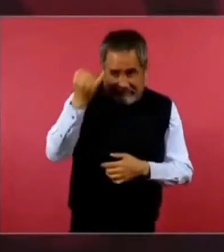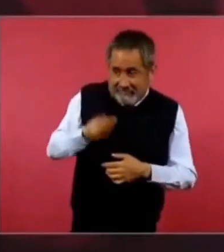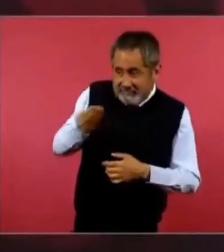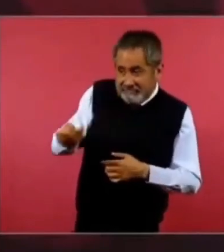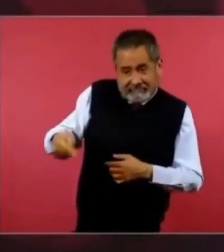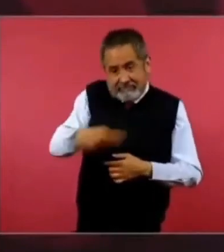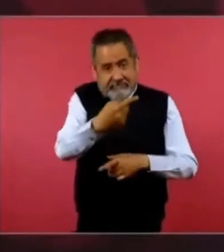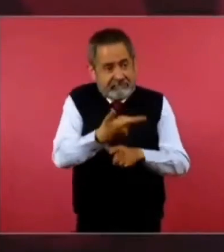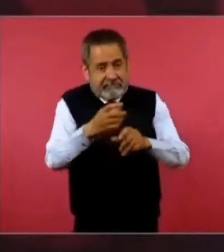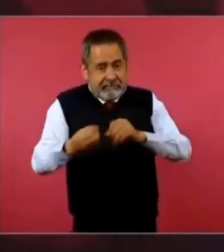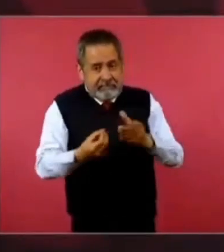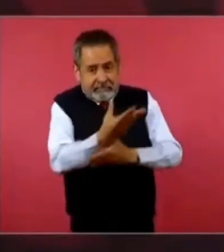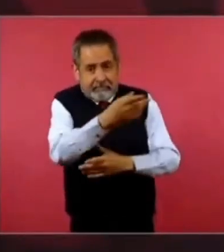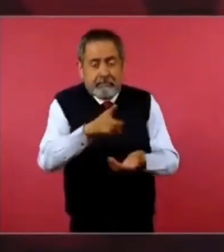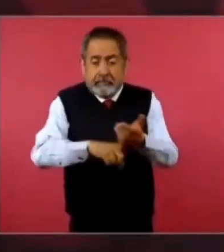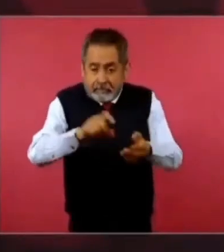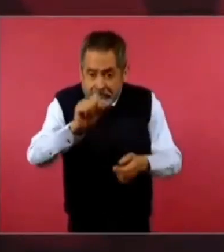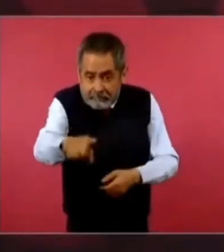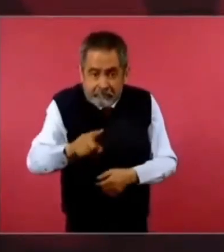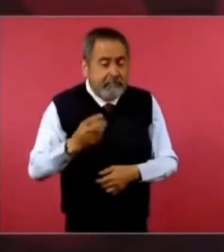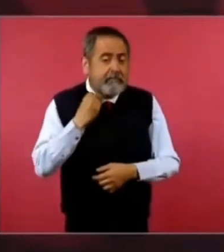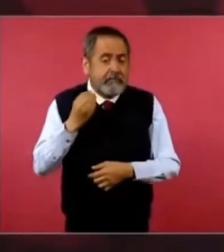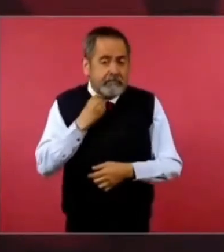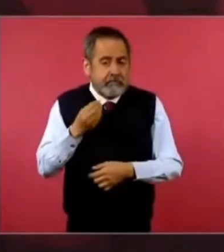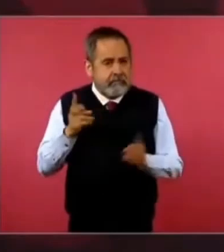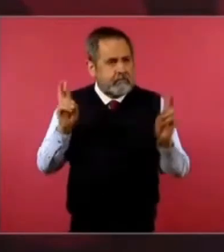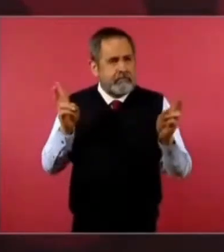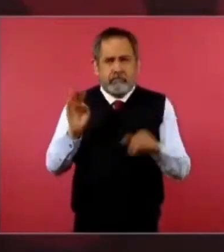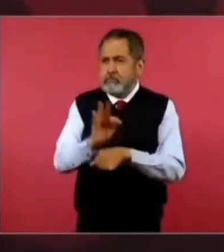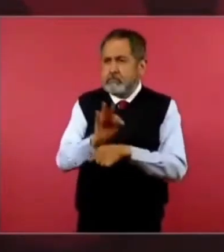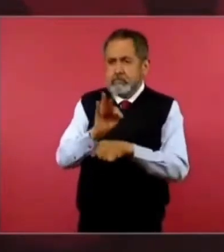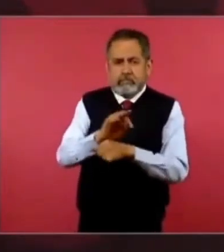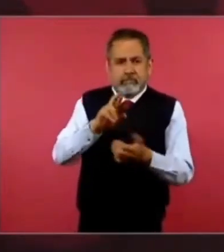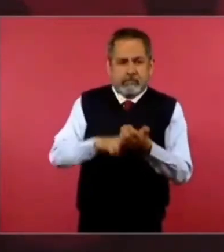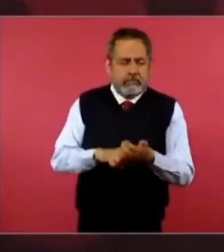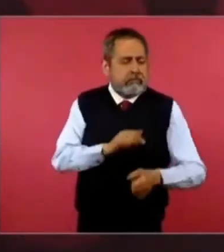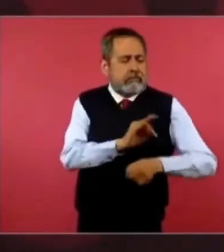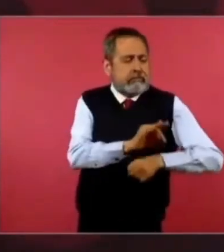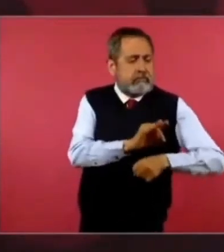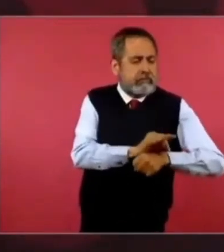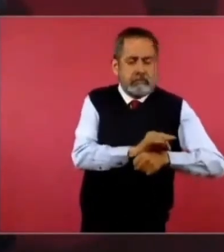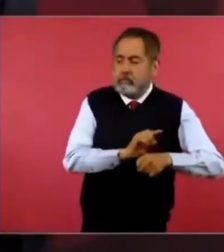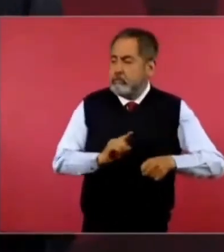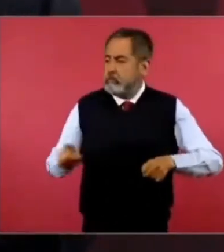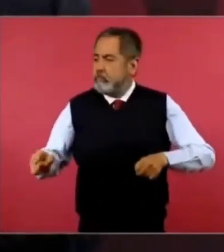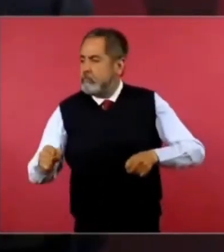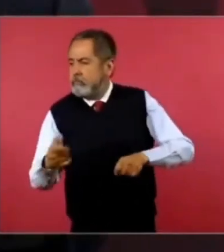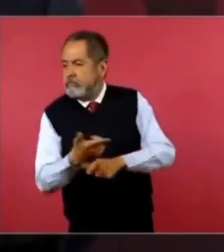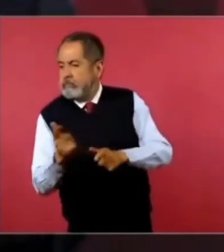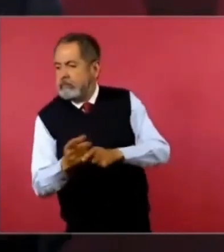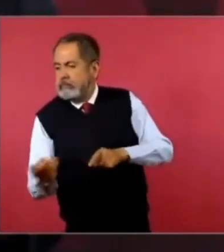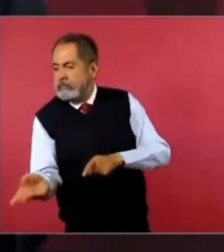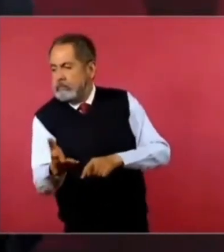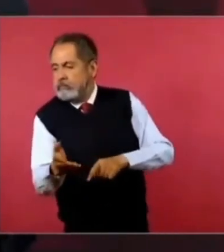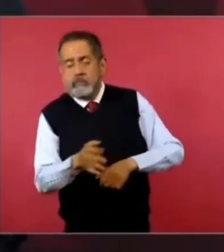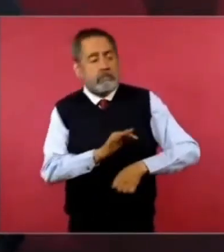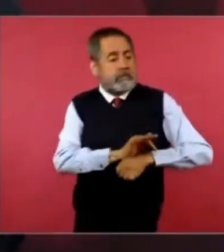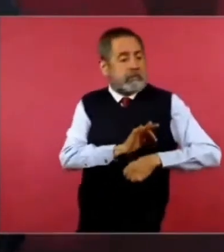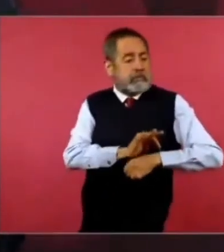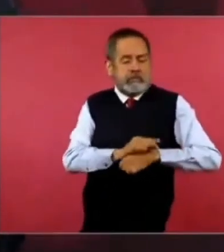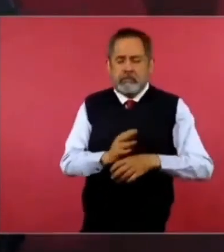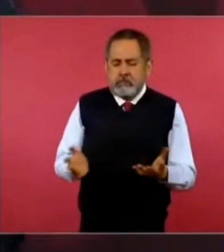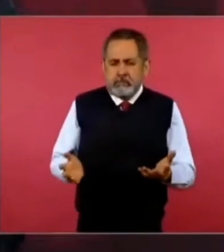y por los abogados, defensores al mismo tiempo de los padres de los